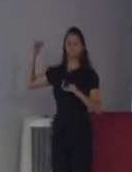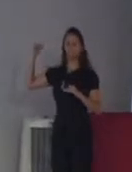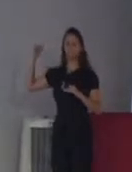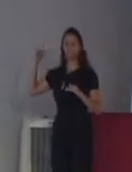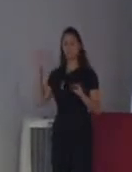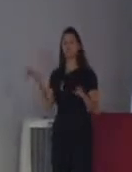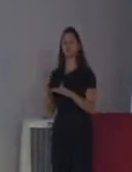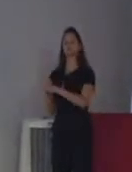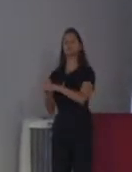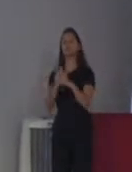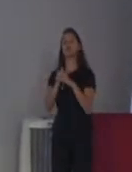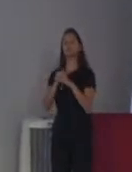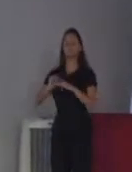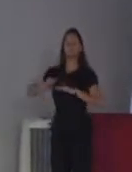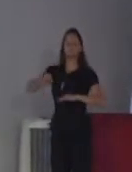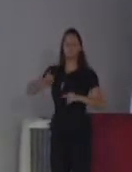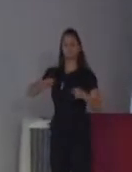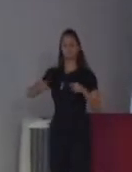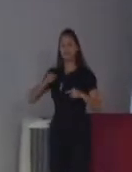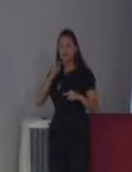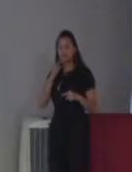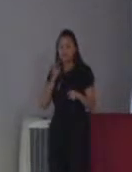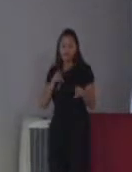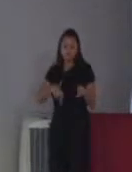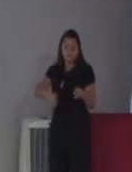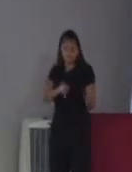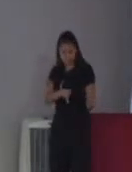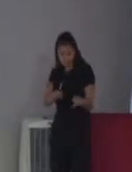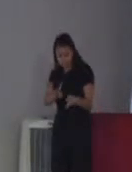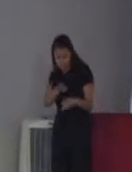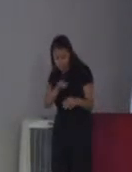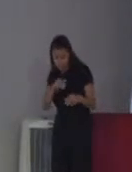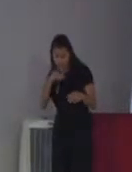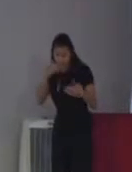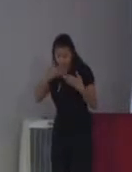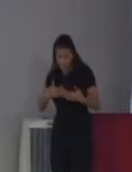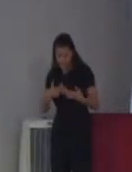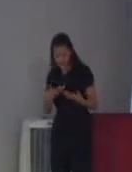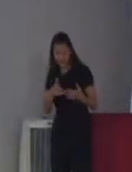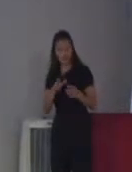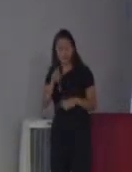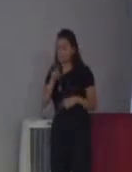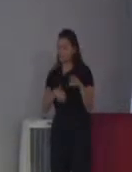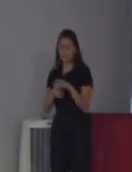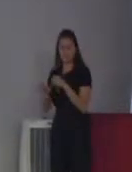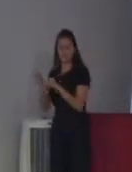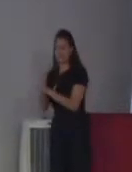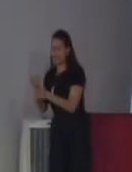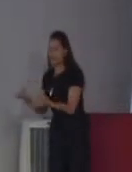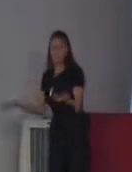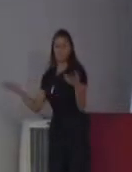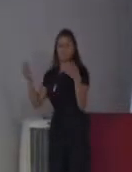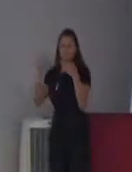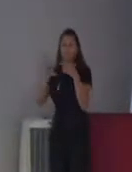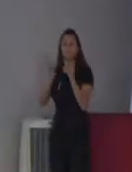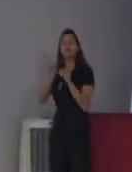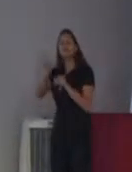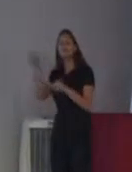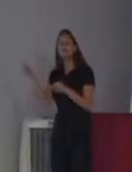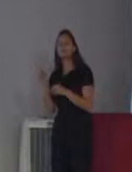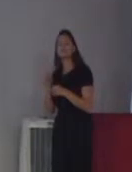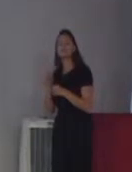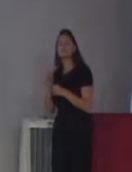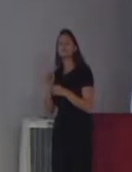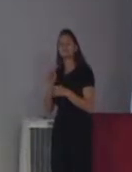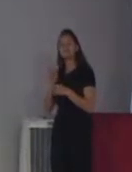con discapacidad no puede entrar dentro de los espacios de producción, existe el otro elemento que ya venía también, que tiene que ver con que